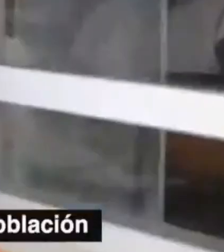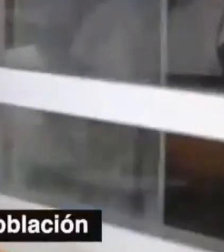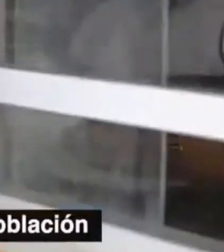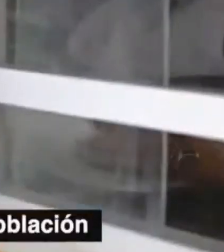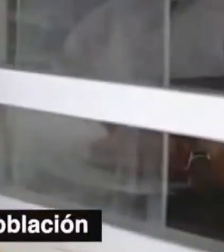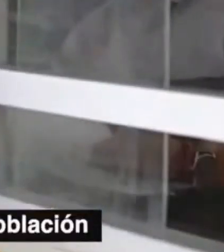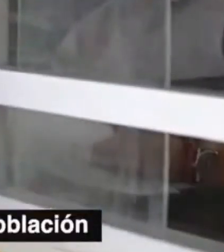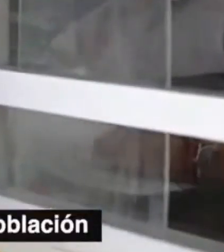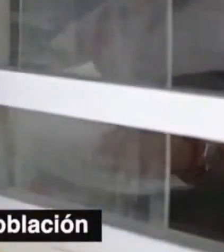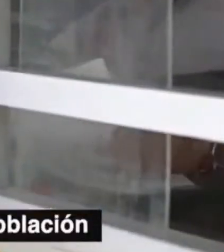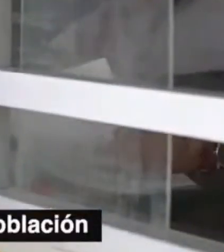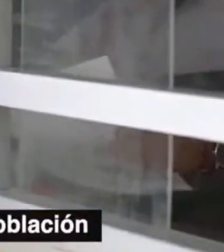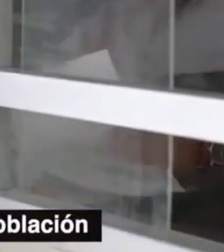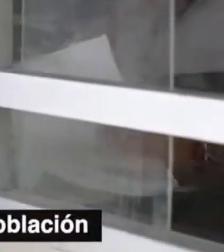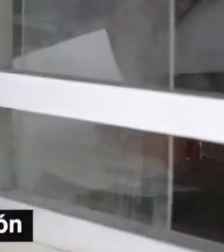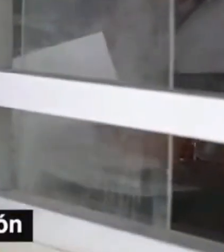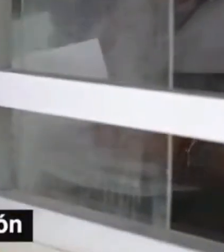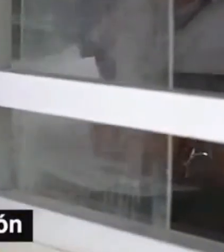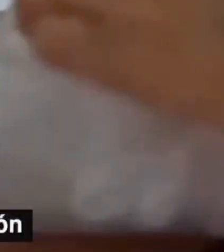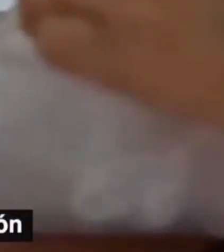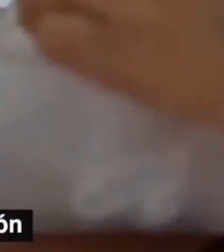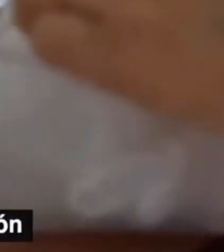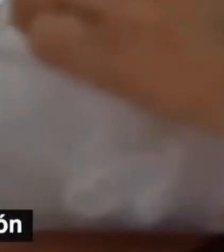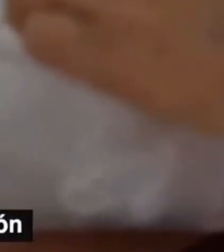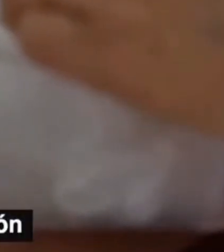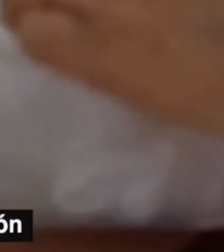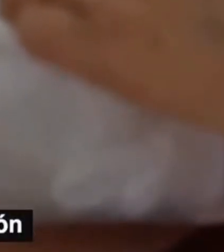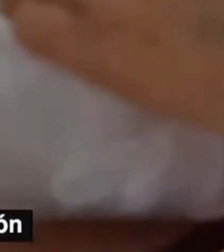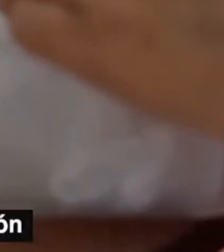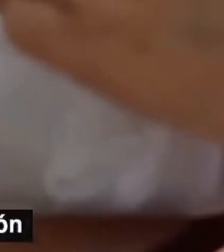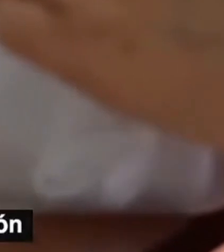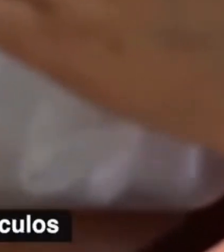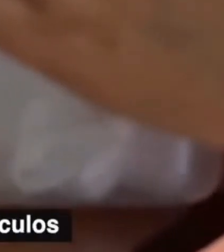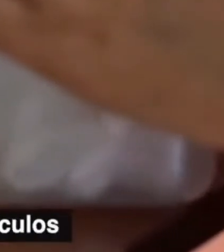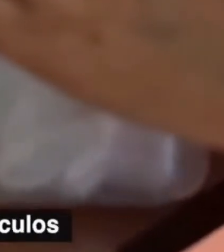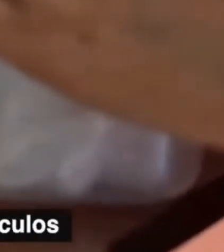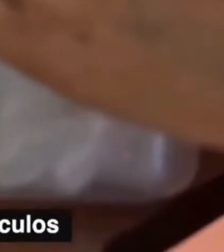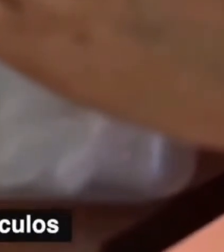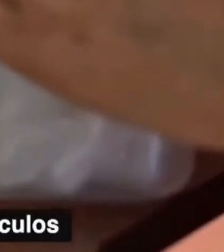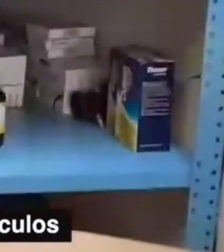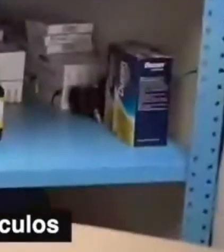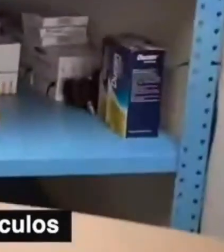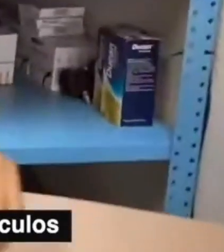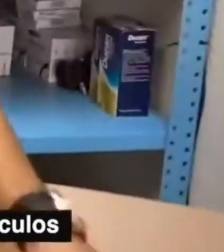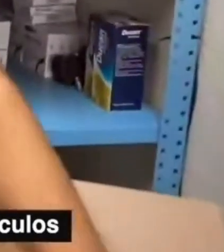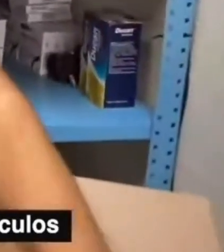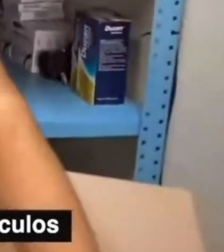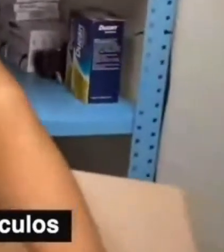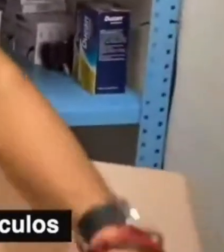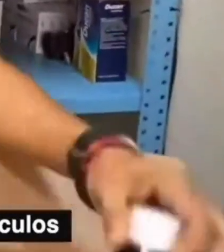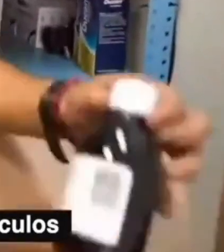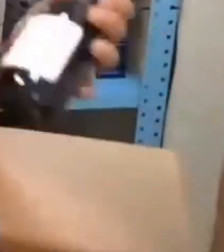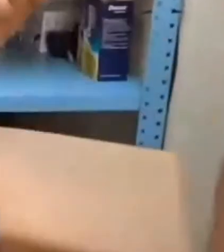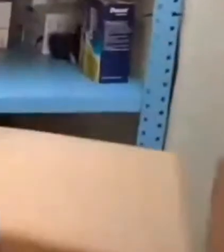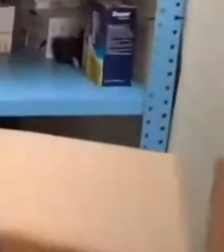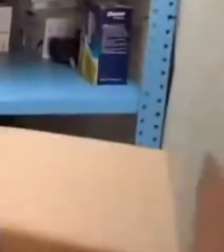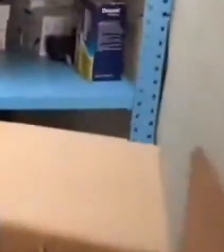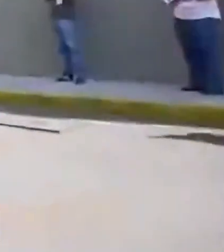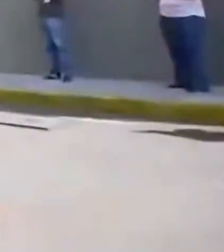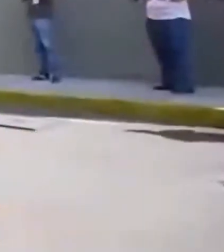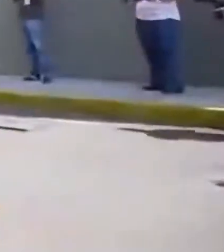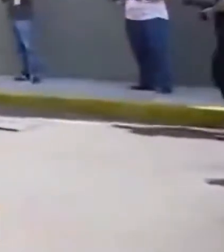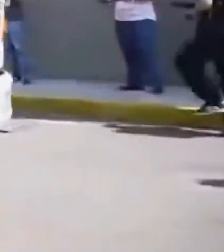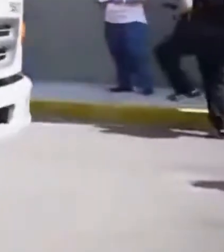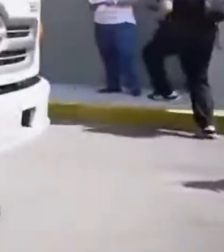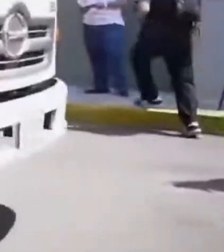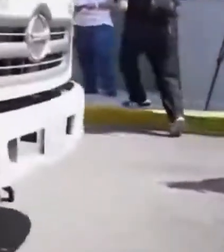Garantizamos el surtimiento de recetas para la población que más lo requiere a través de la ampliación de farmacias, compra y arrendamiento de vehículos para la distribución